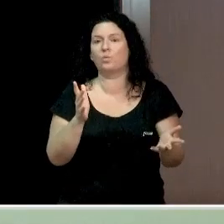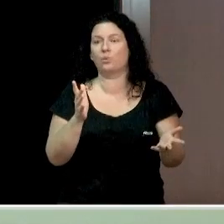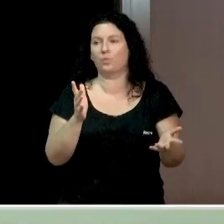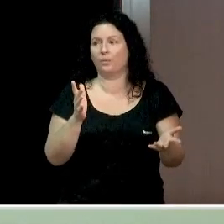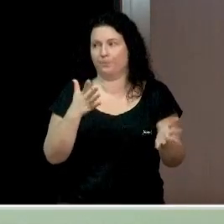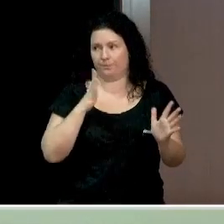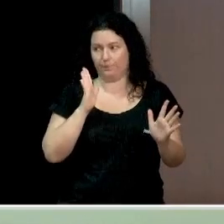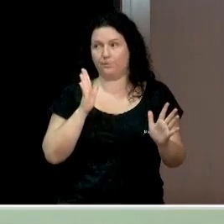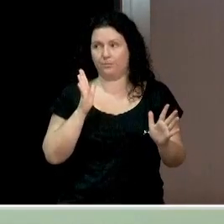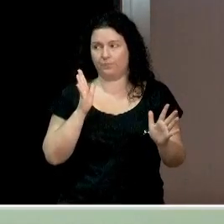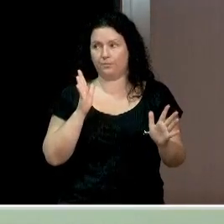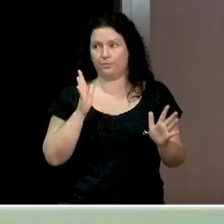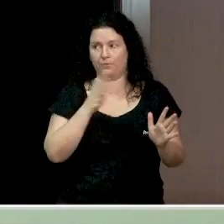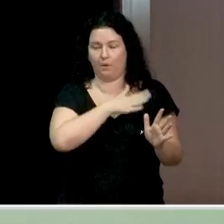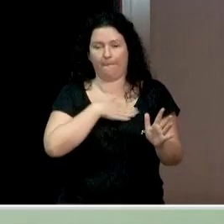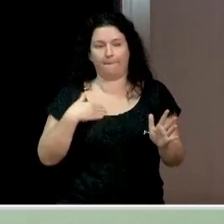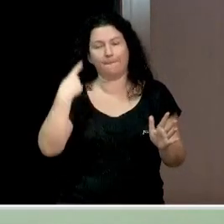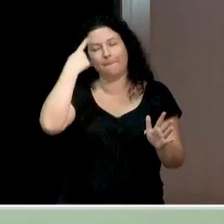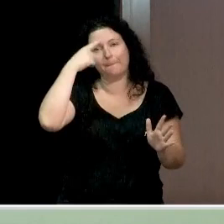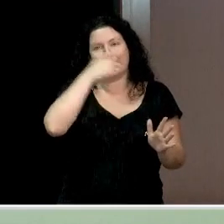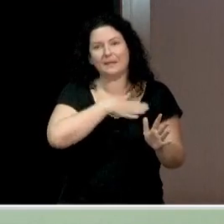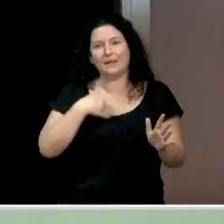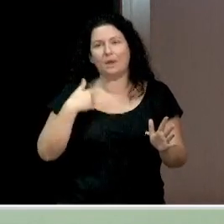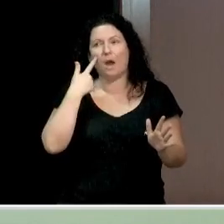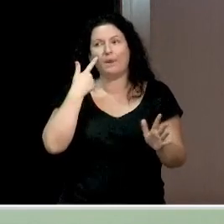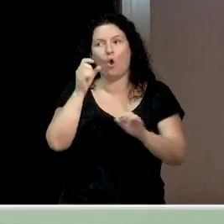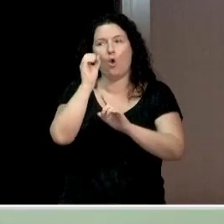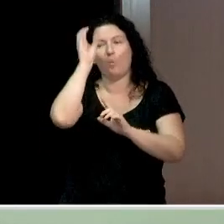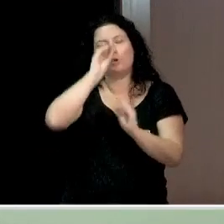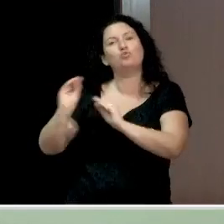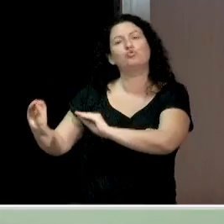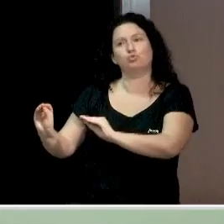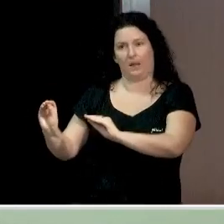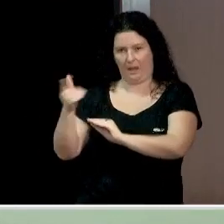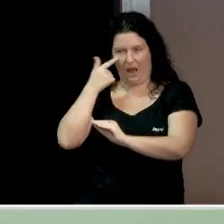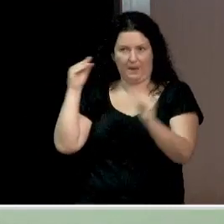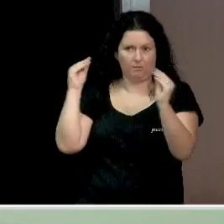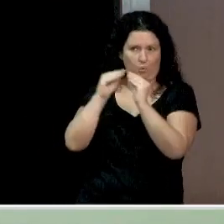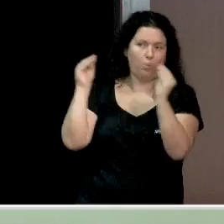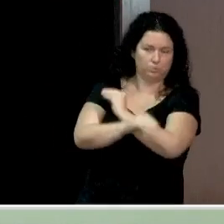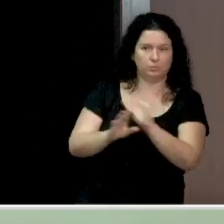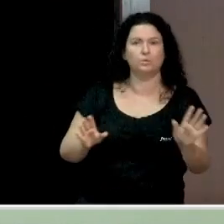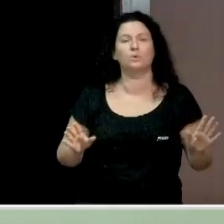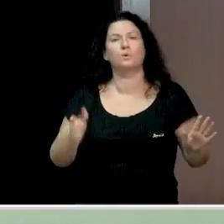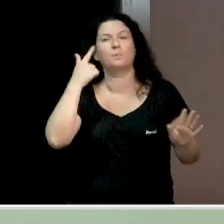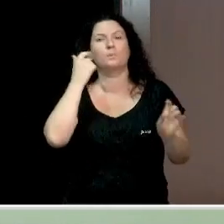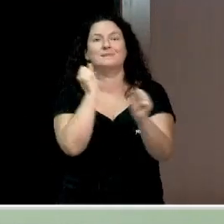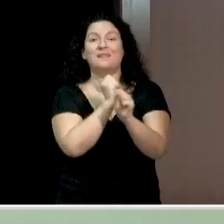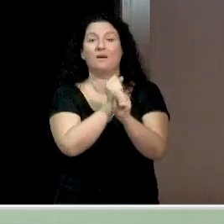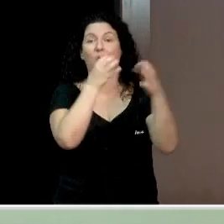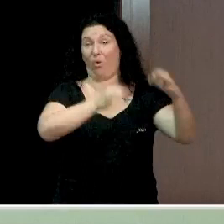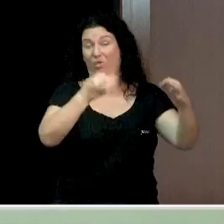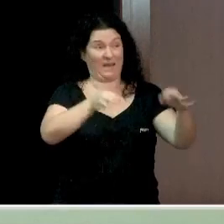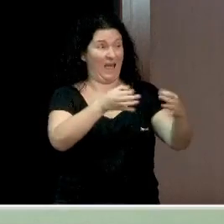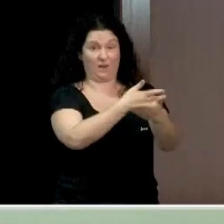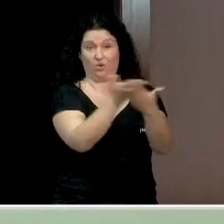mi opinión, pero quería saber la opinión de usted, si existe por parte del empleo ordinario, del mundo